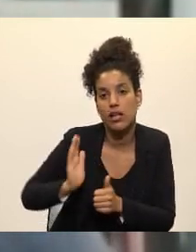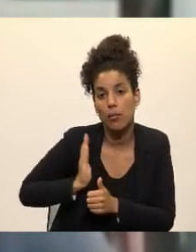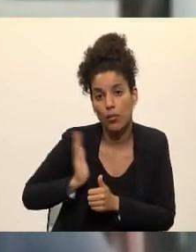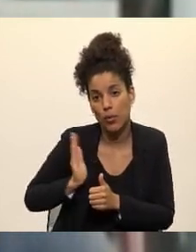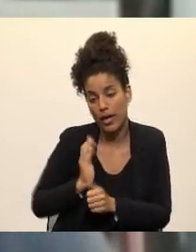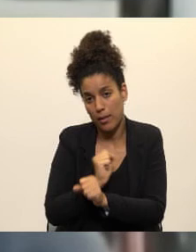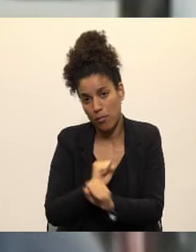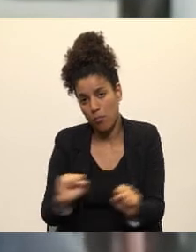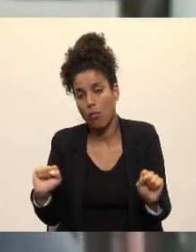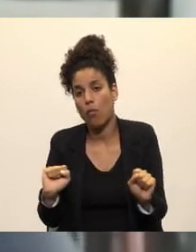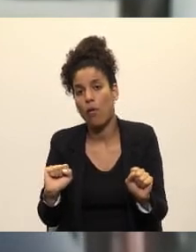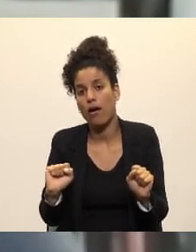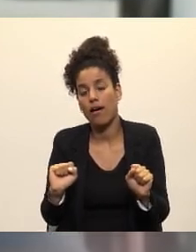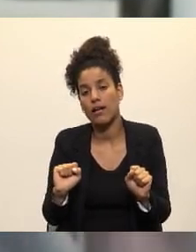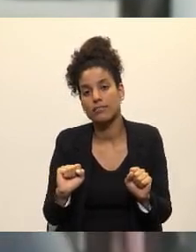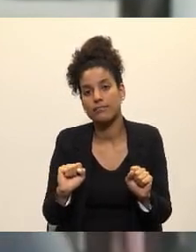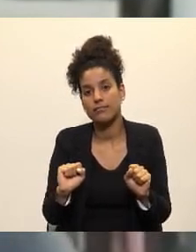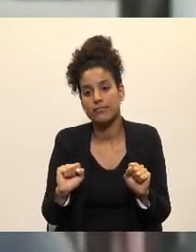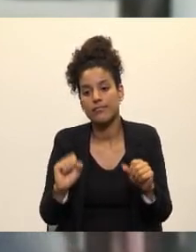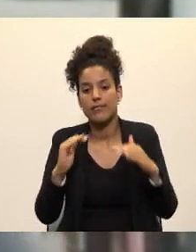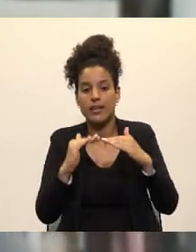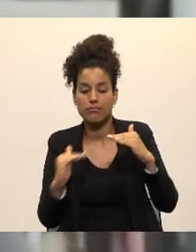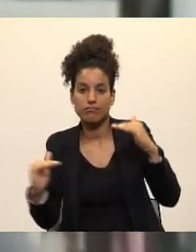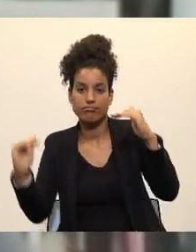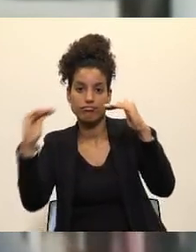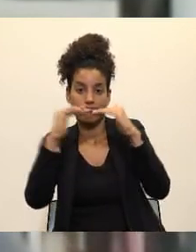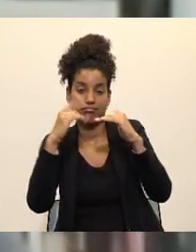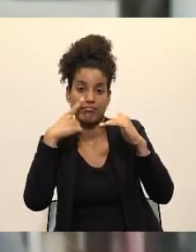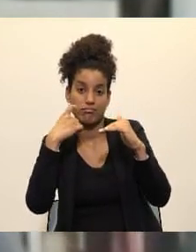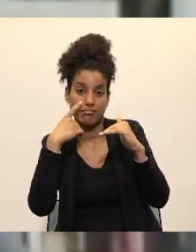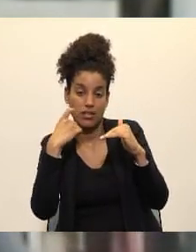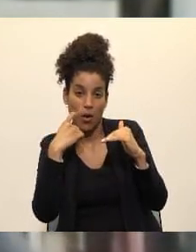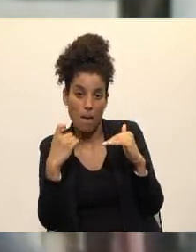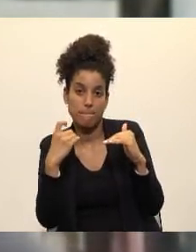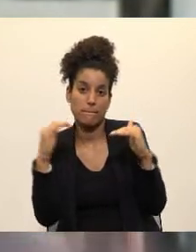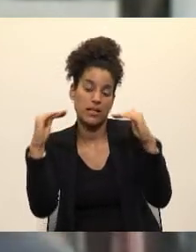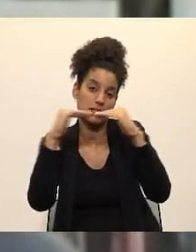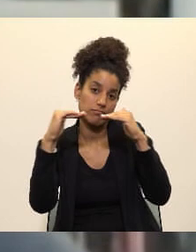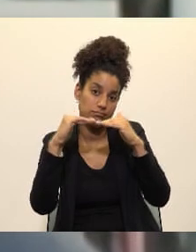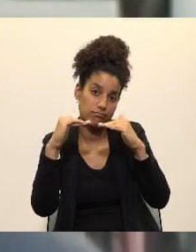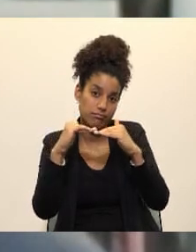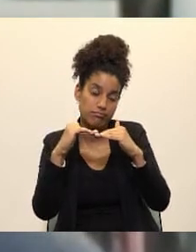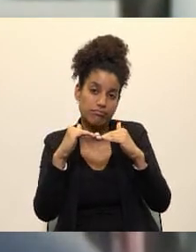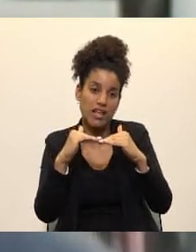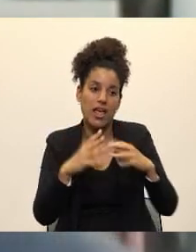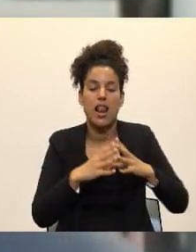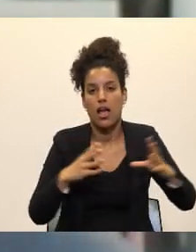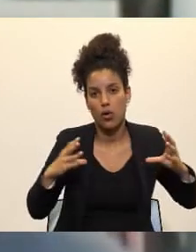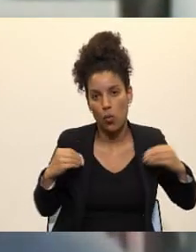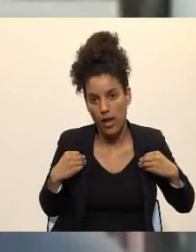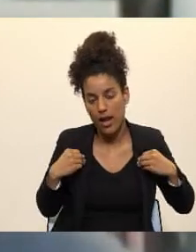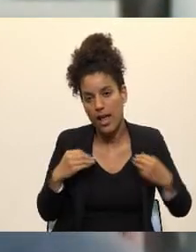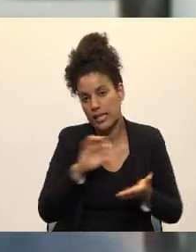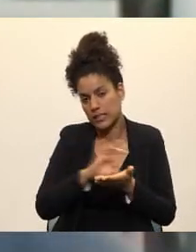puedan estar también en la misma situación que los varones, los hombres, en la escuela, en el